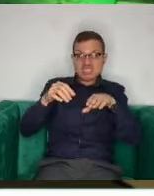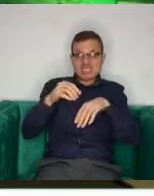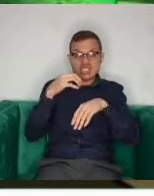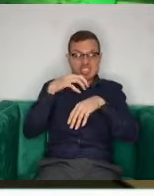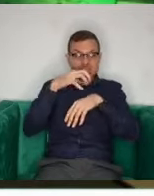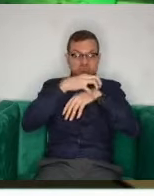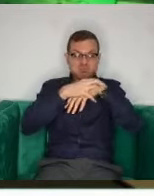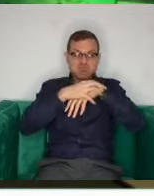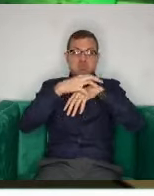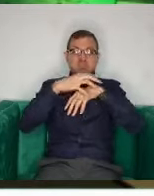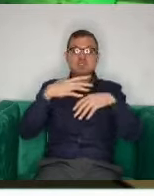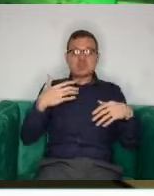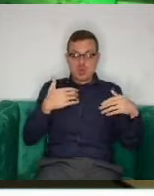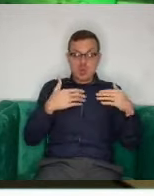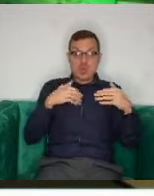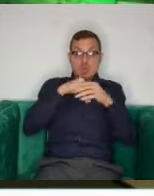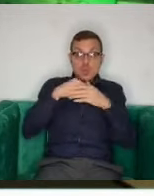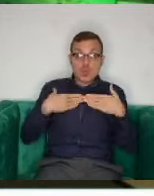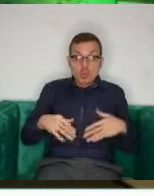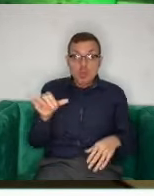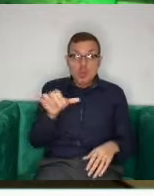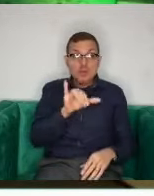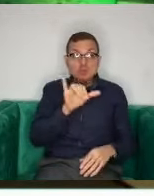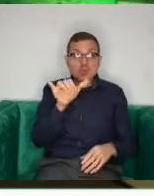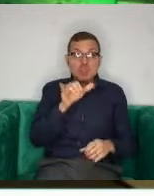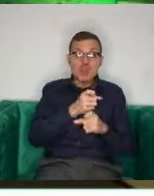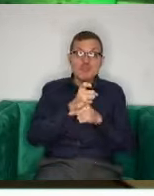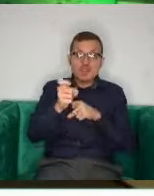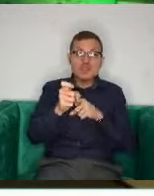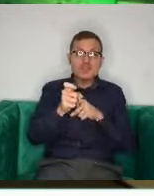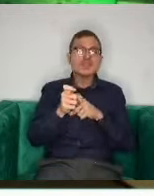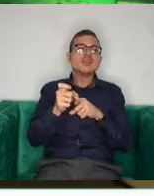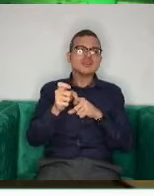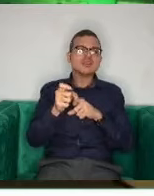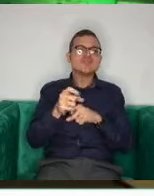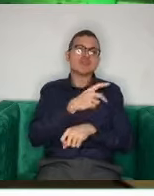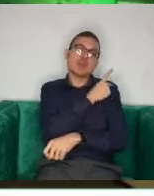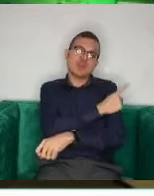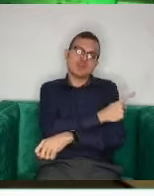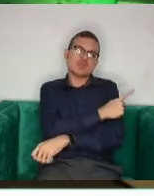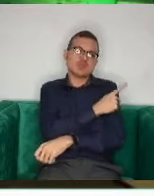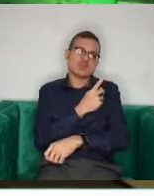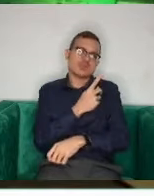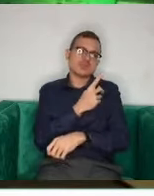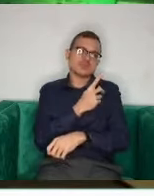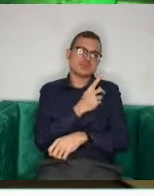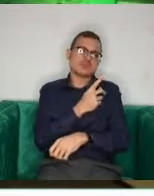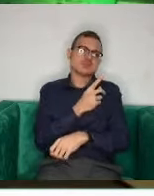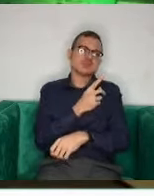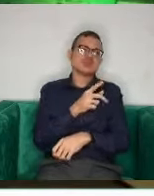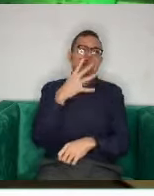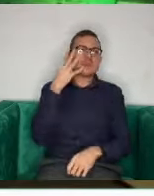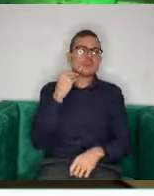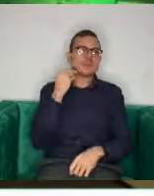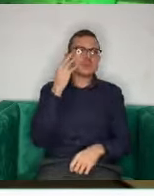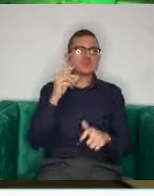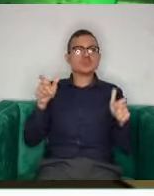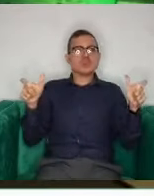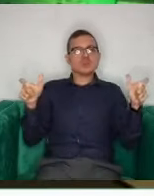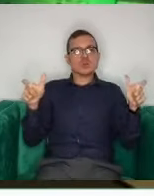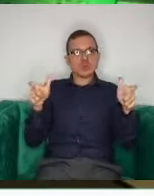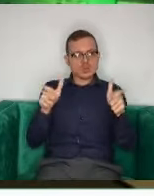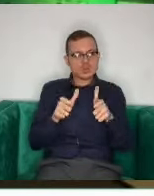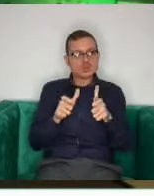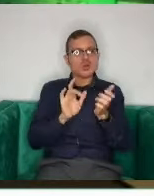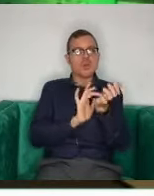a base del peso. Por eso muchos pacientes experimentan que cuando bajan de peso le bajan sus medicamentos y